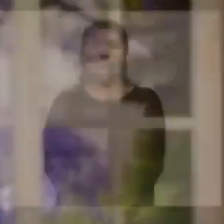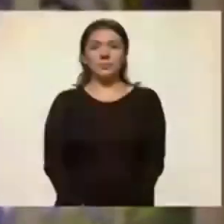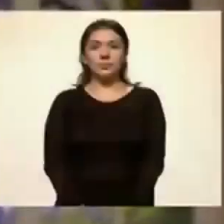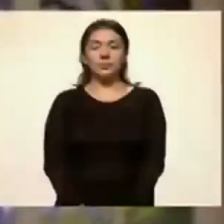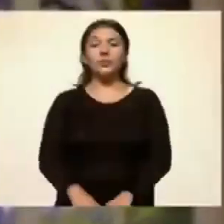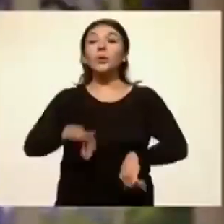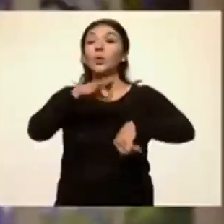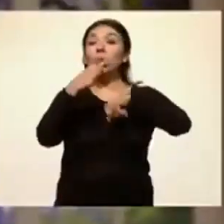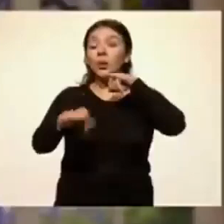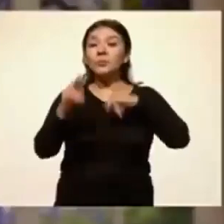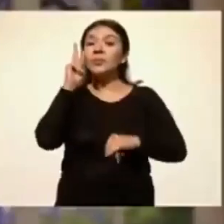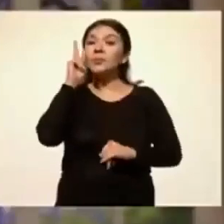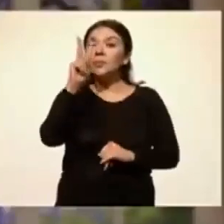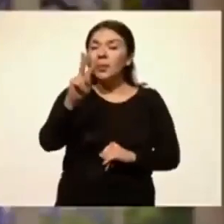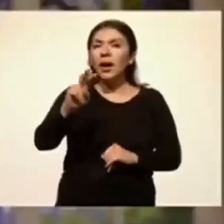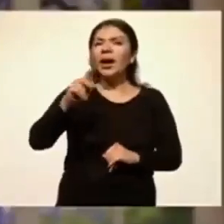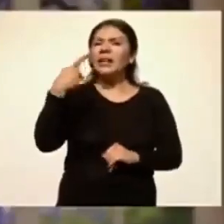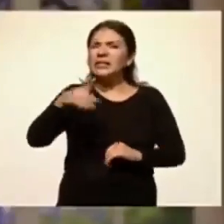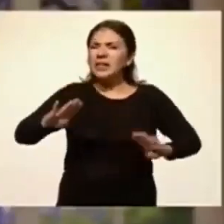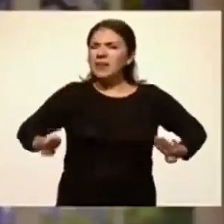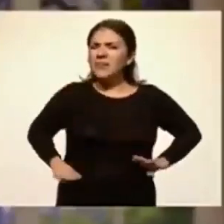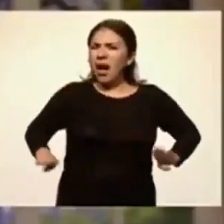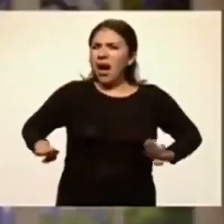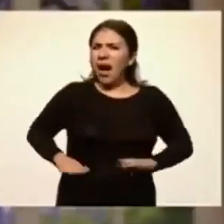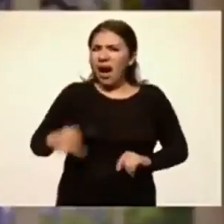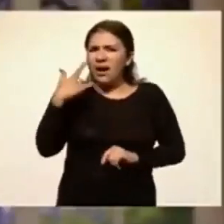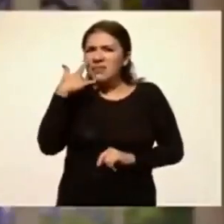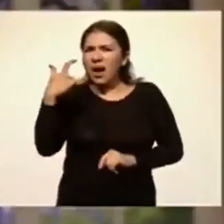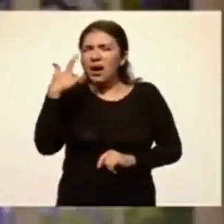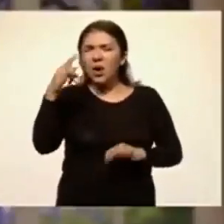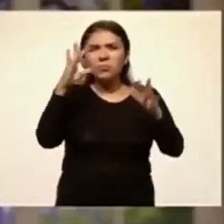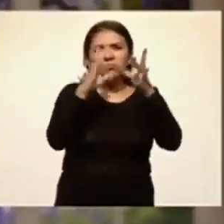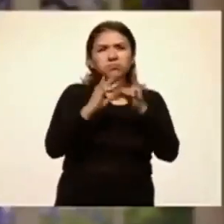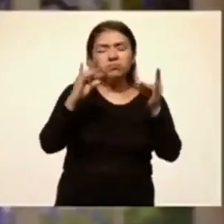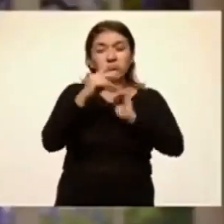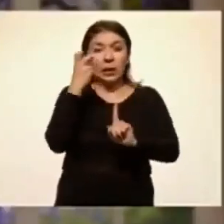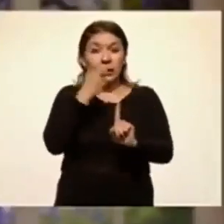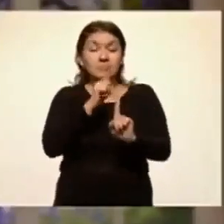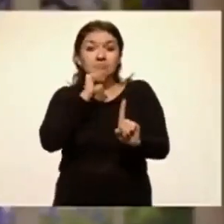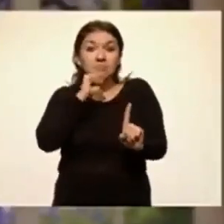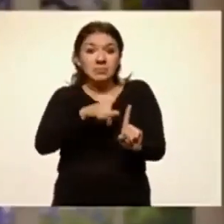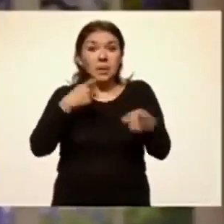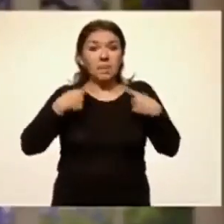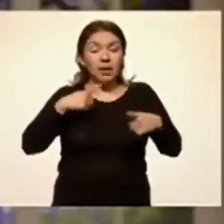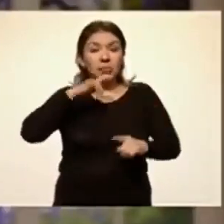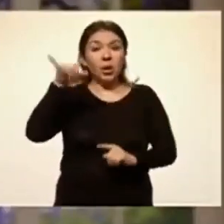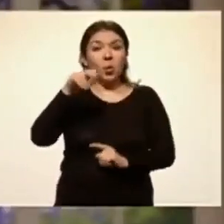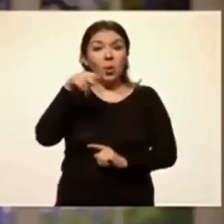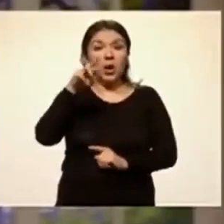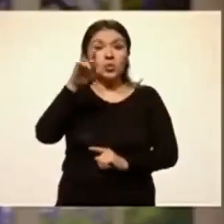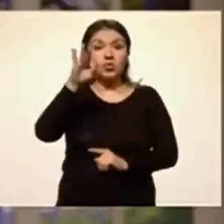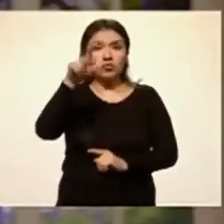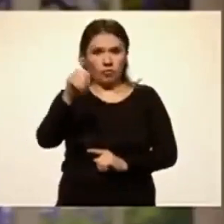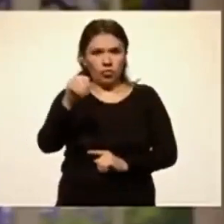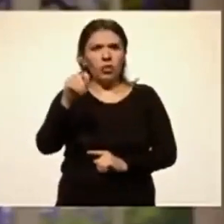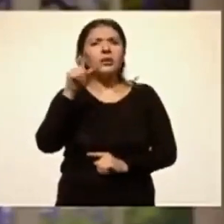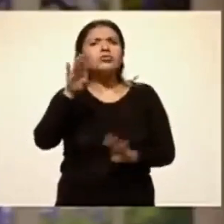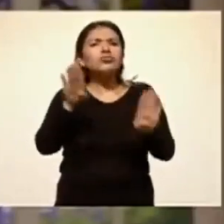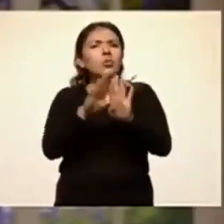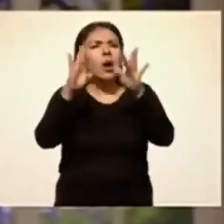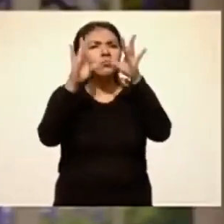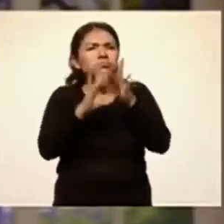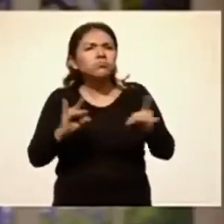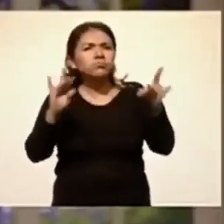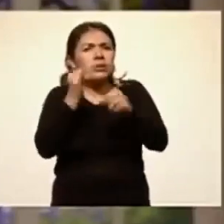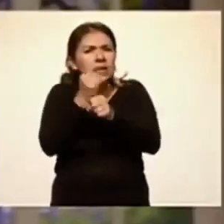Por último, fíjate en las particularidades de las siguientes descripciones de Juan Rulfo. Como podrás darte cuenta, la manera y el